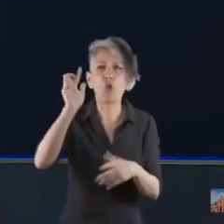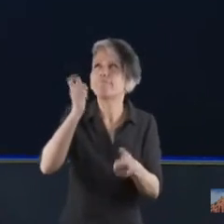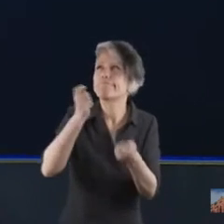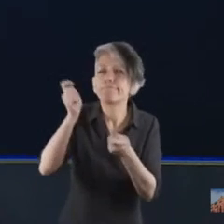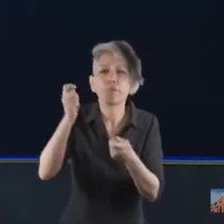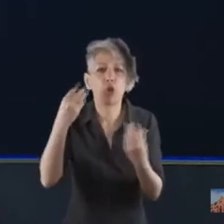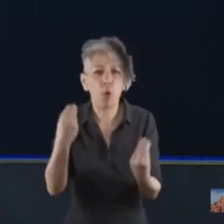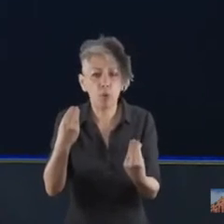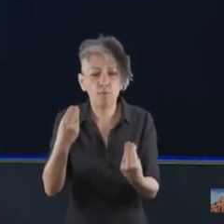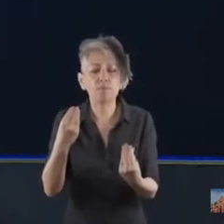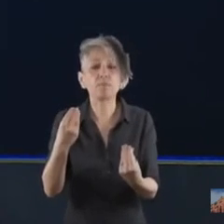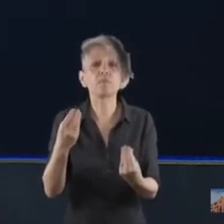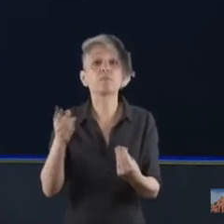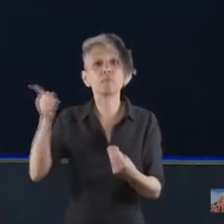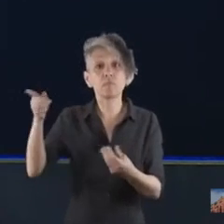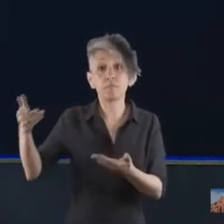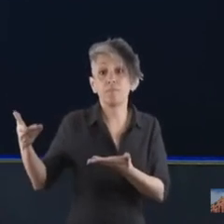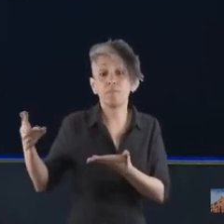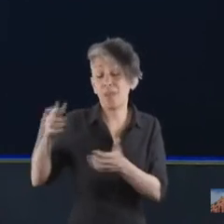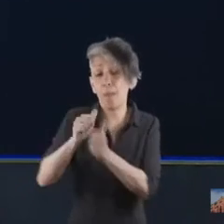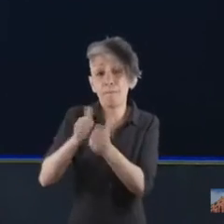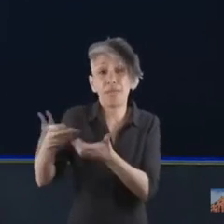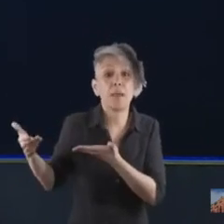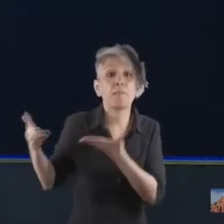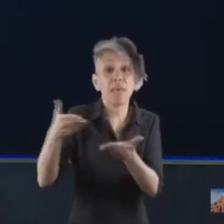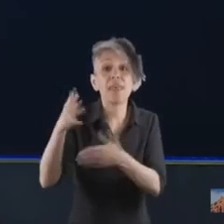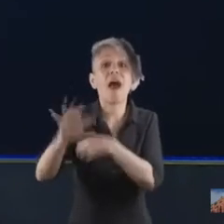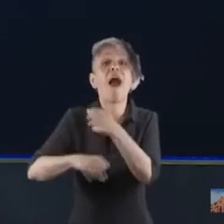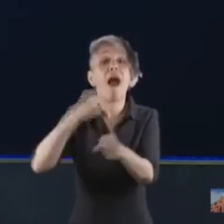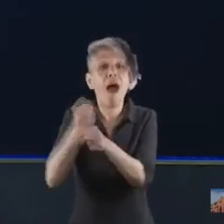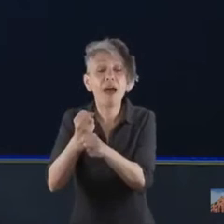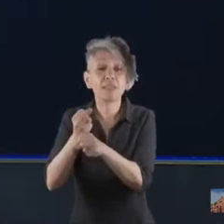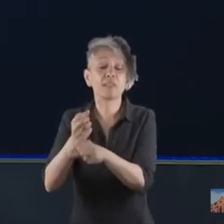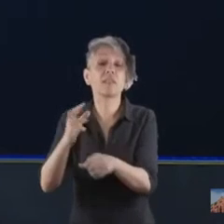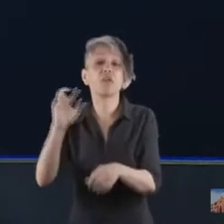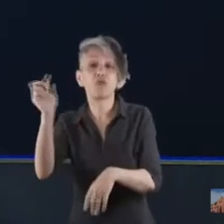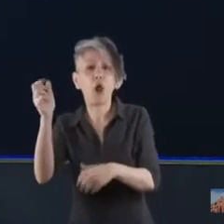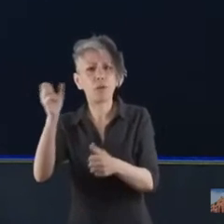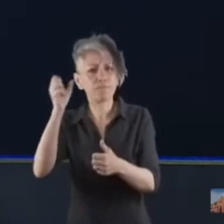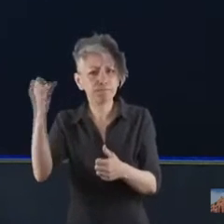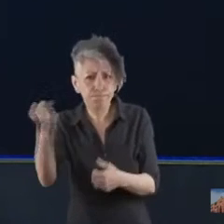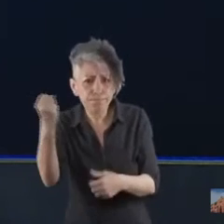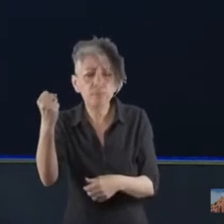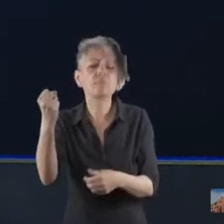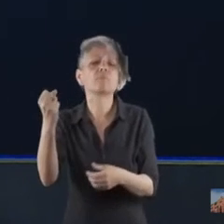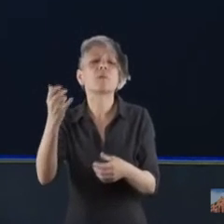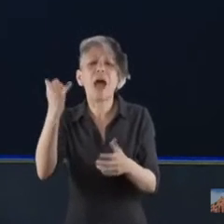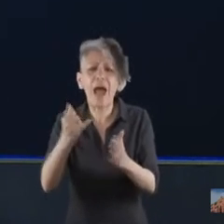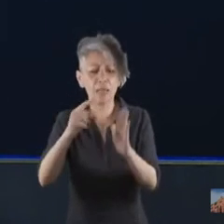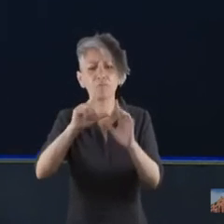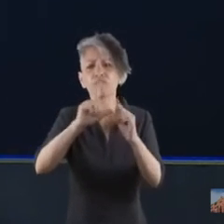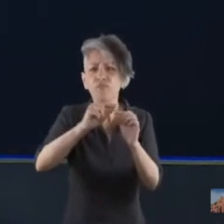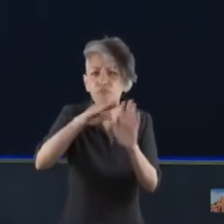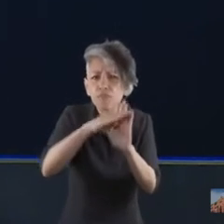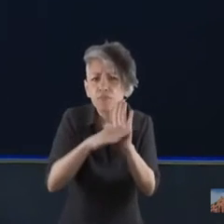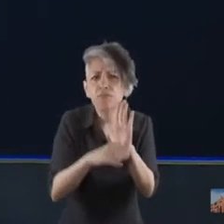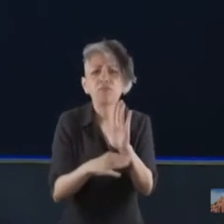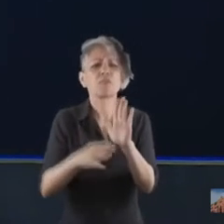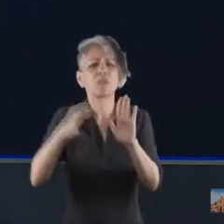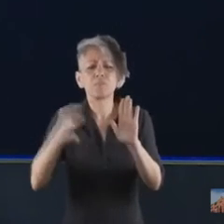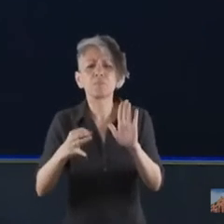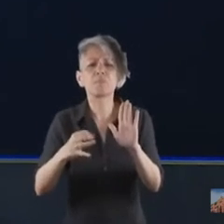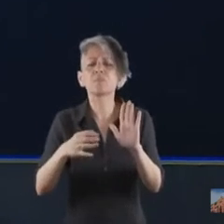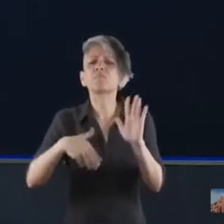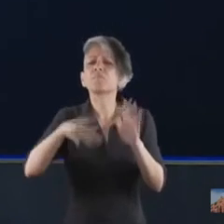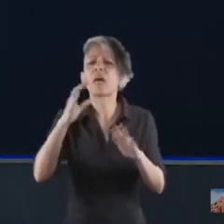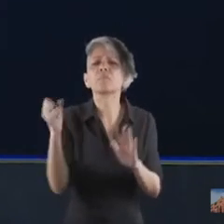hasta la liberación de la divisa habrá plazo fecha de autorización con criterio de priorización a